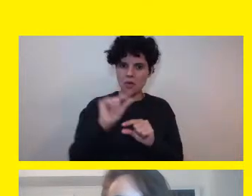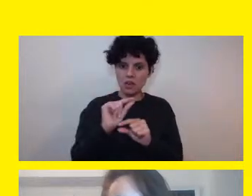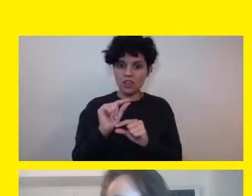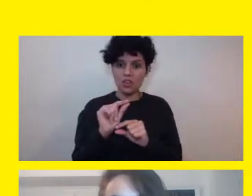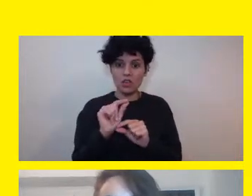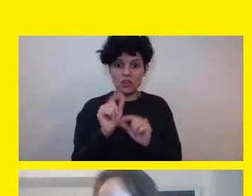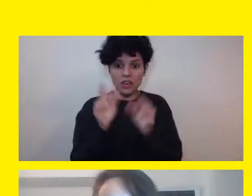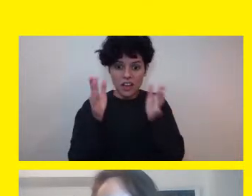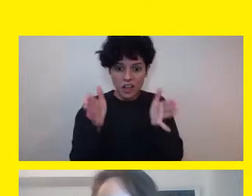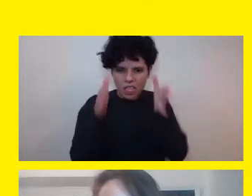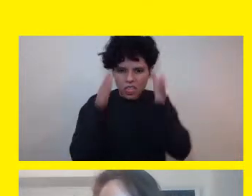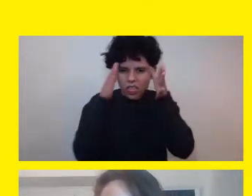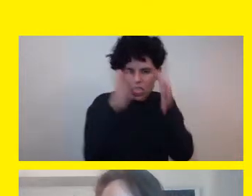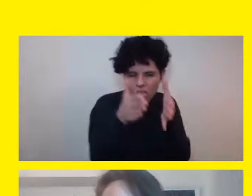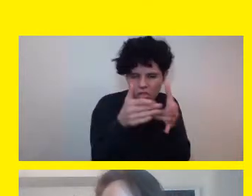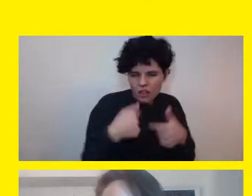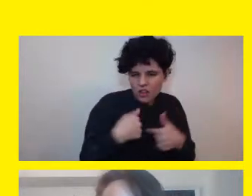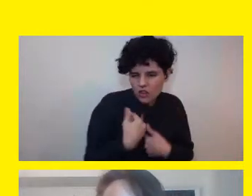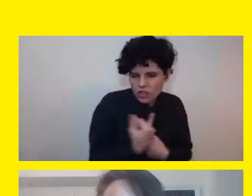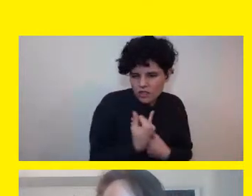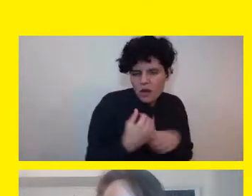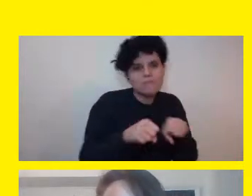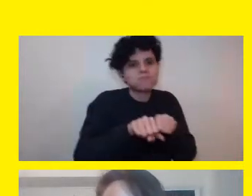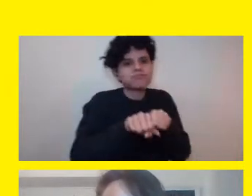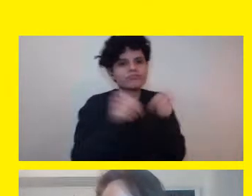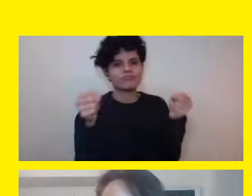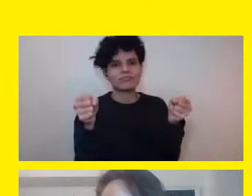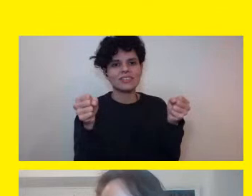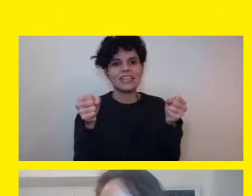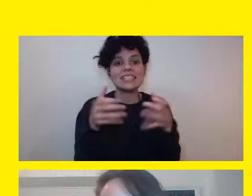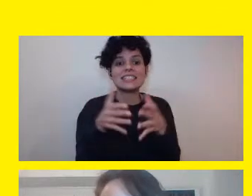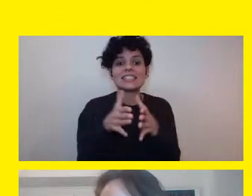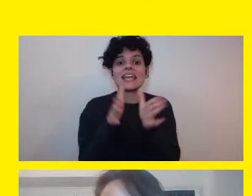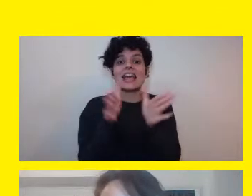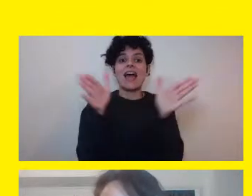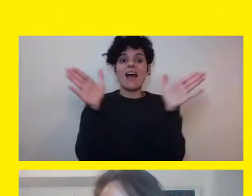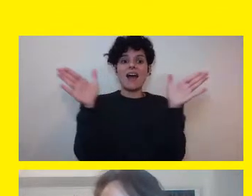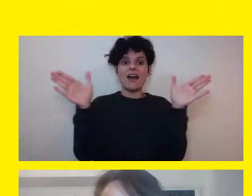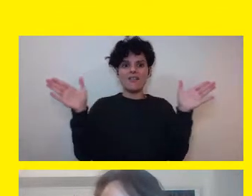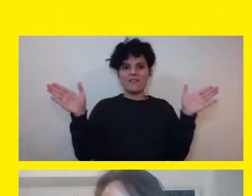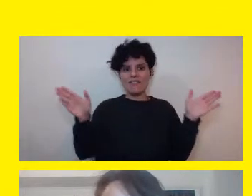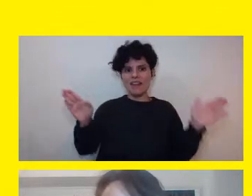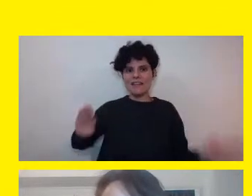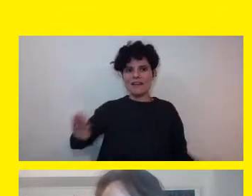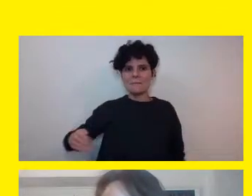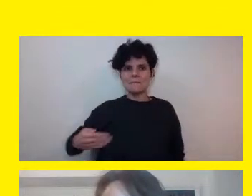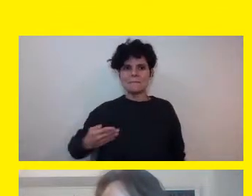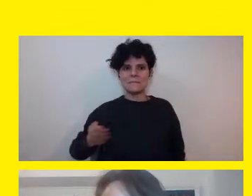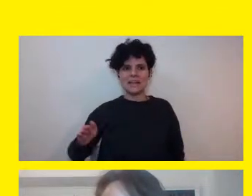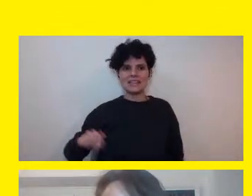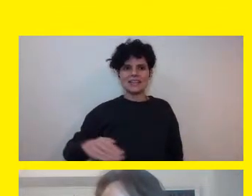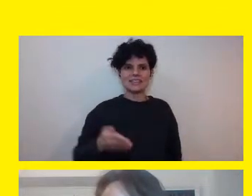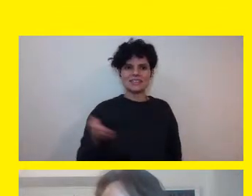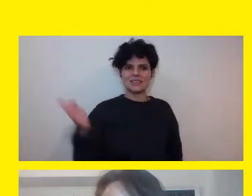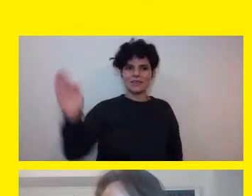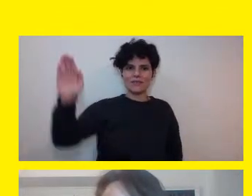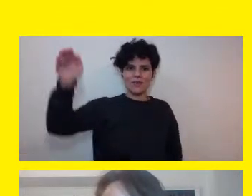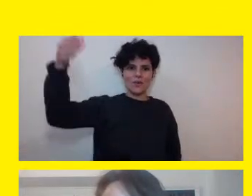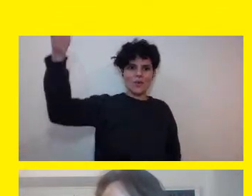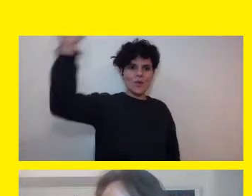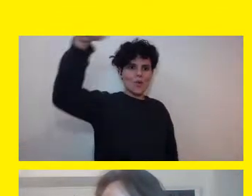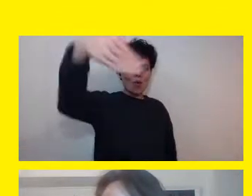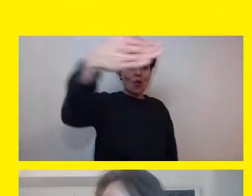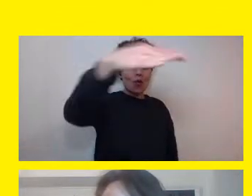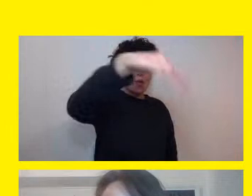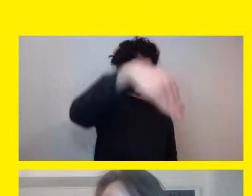que permite que finalmente surja este pez volador que sin duda va por la vida con muchos más